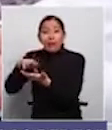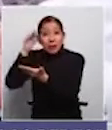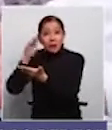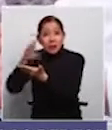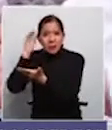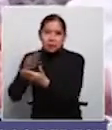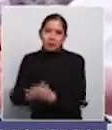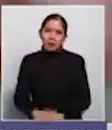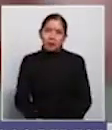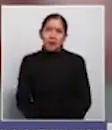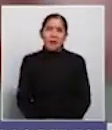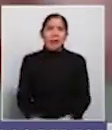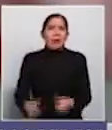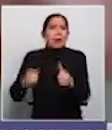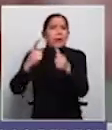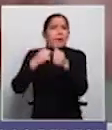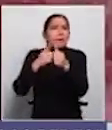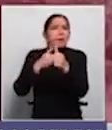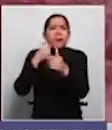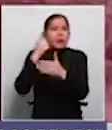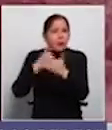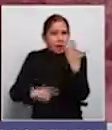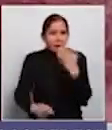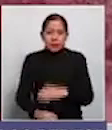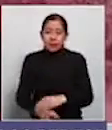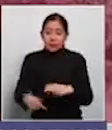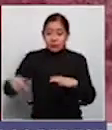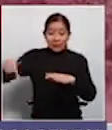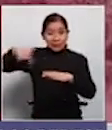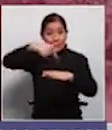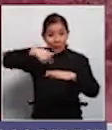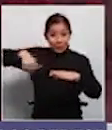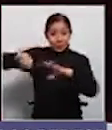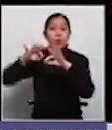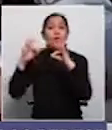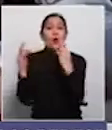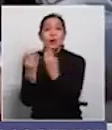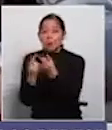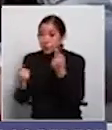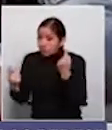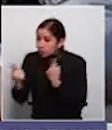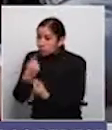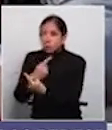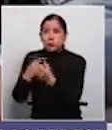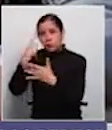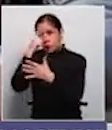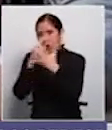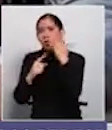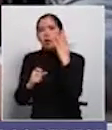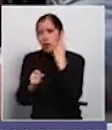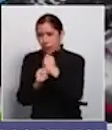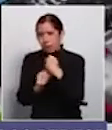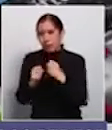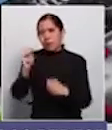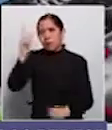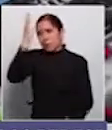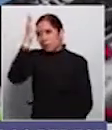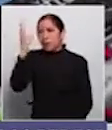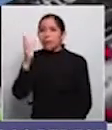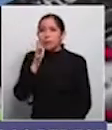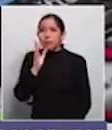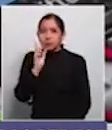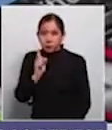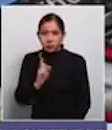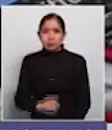Entonces, lo primero que hay que hacer es generar el círculo de confianza en la familia, en los papás y en las mamás.